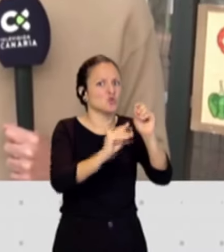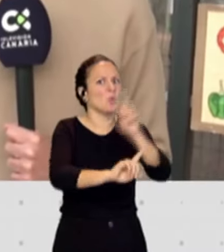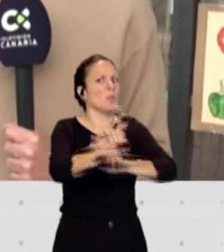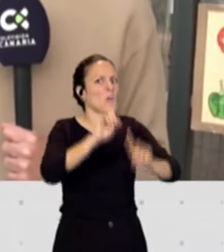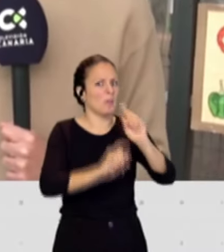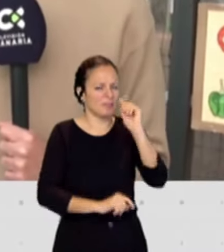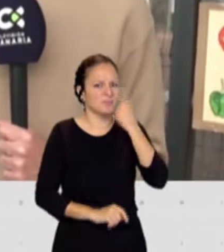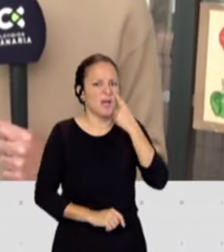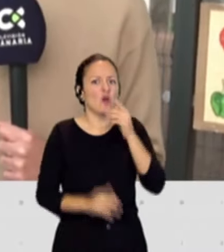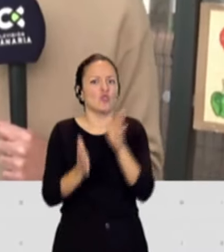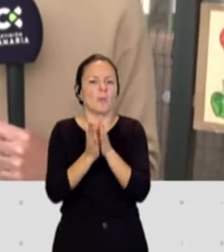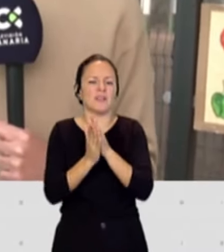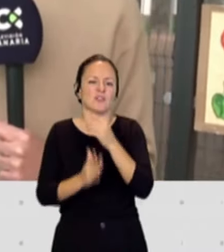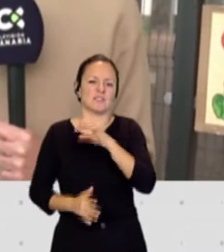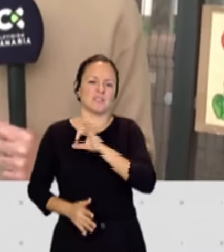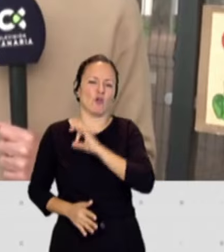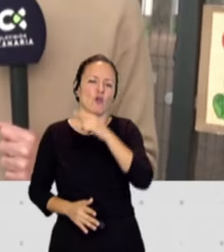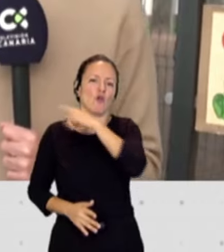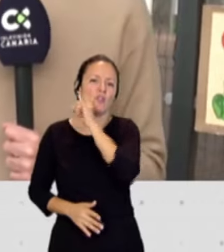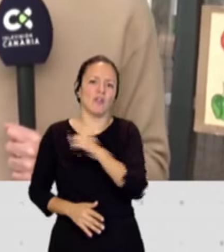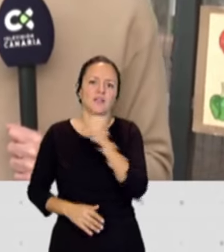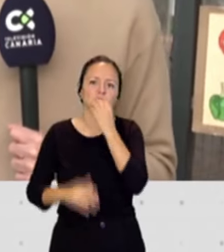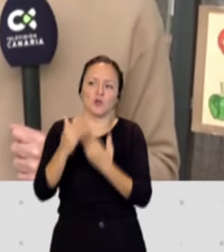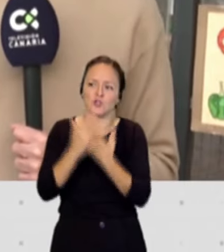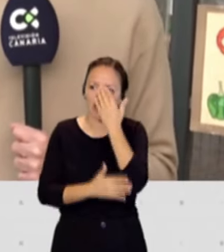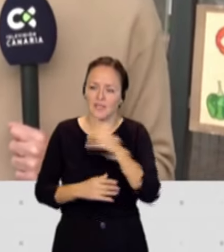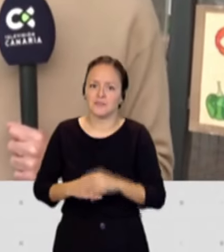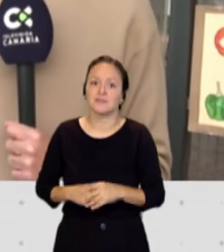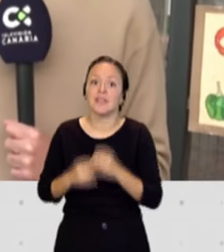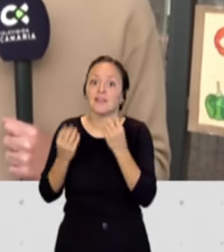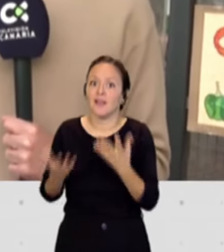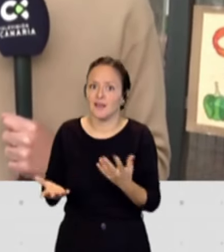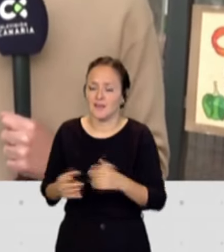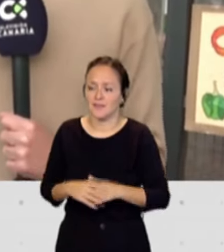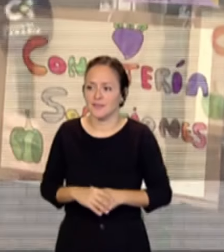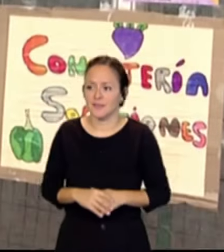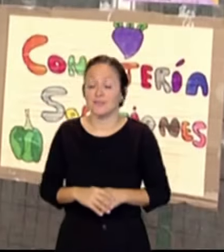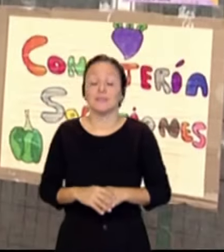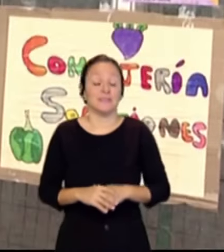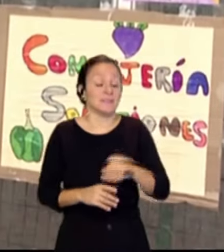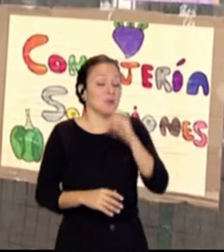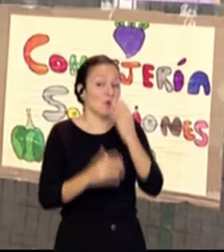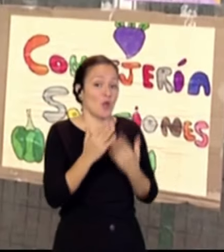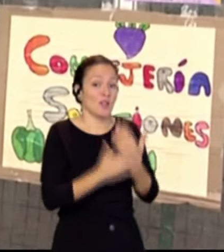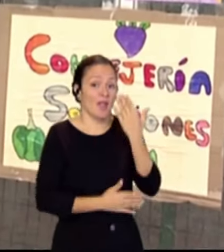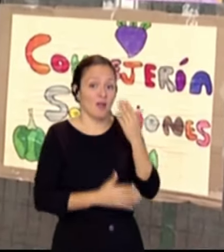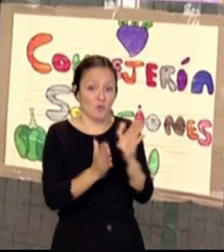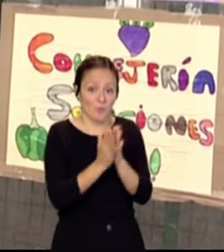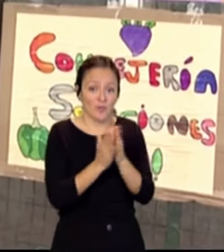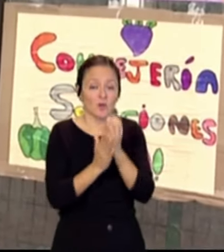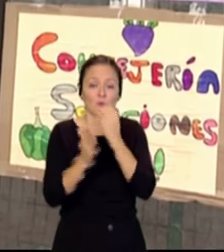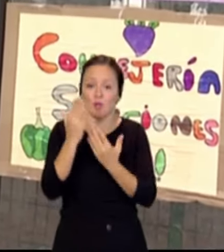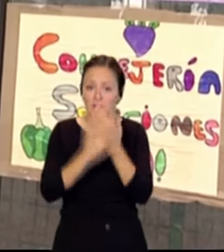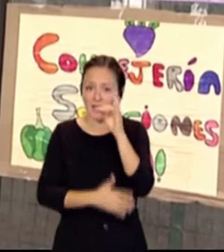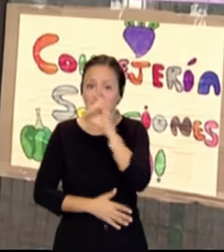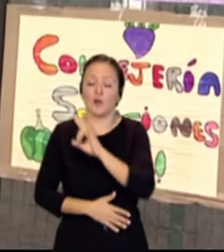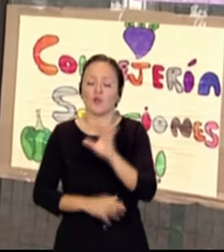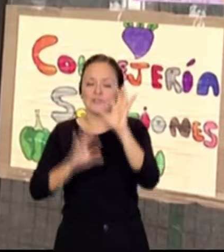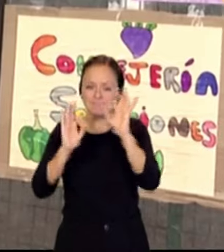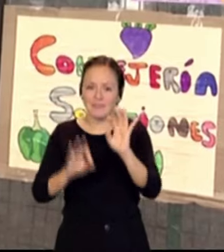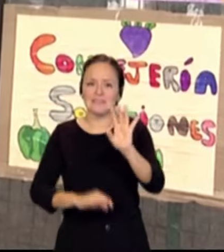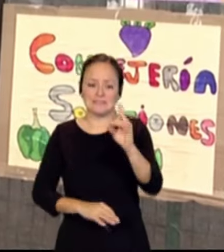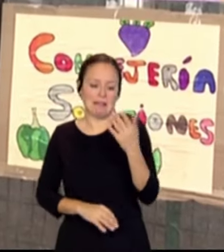González Jacobo qué tal Muy buenos días Buenos días Antonio Buenos días Canarias De hecho hace